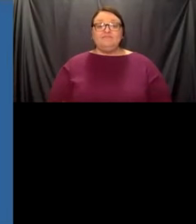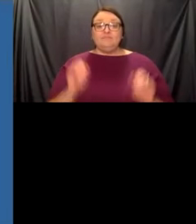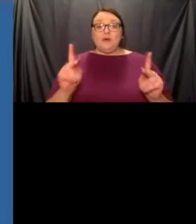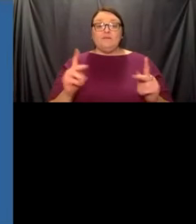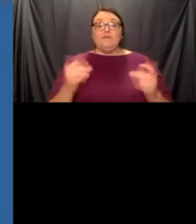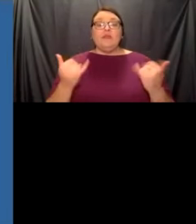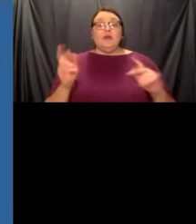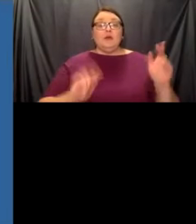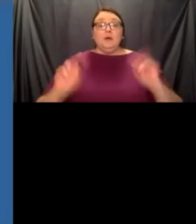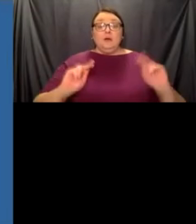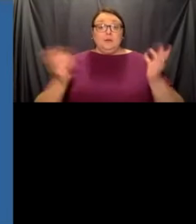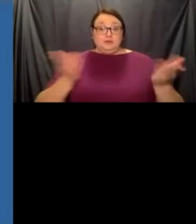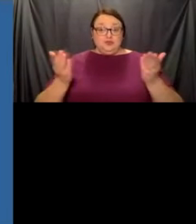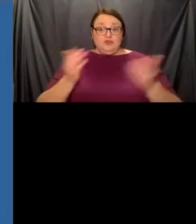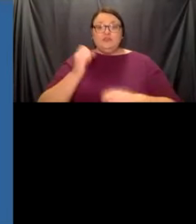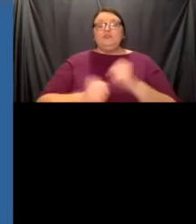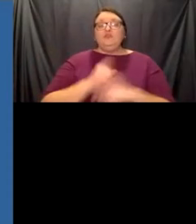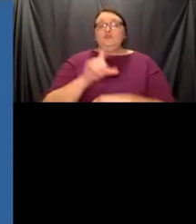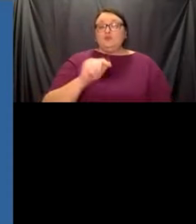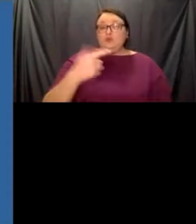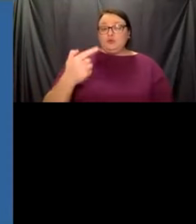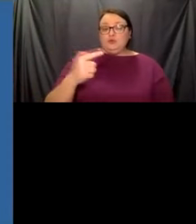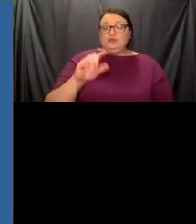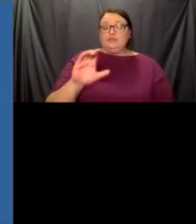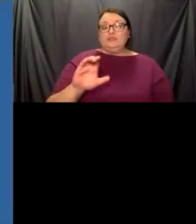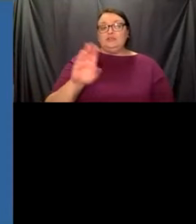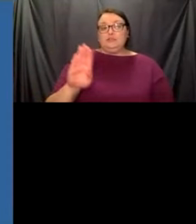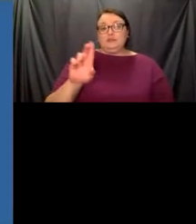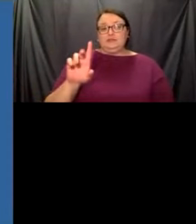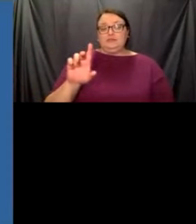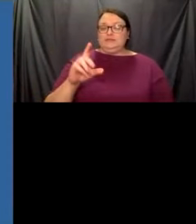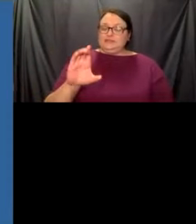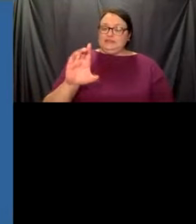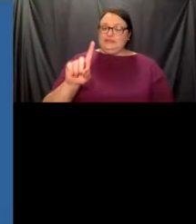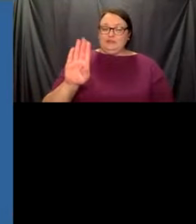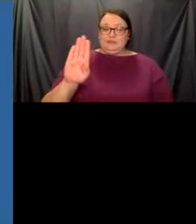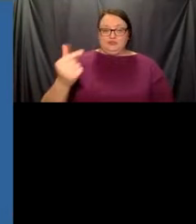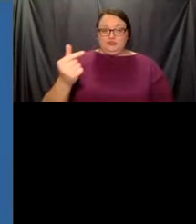Distrito 2, que abarca la mayor parte del norte de Omaha.